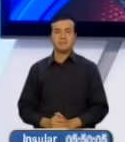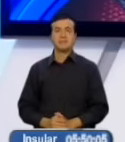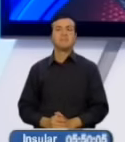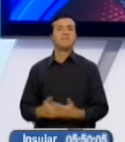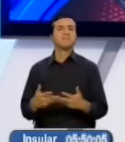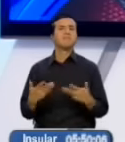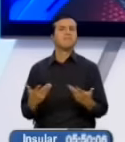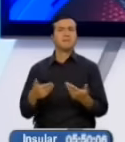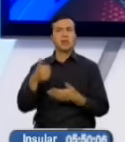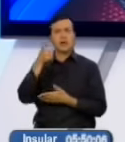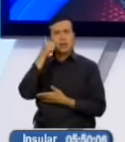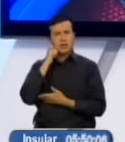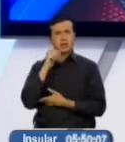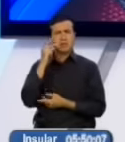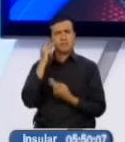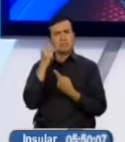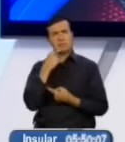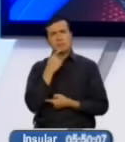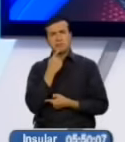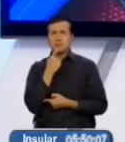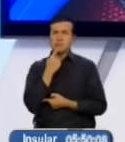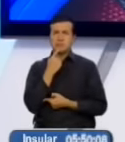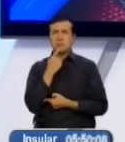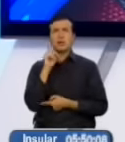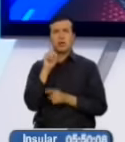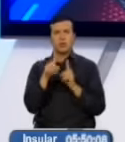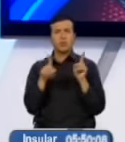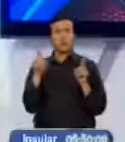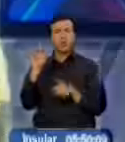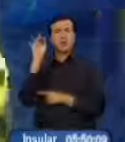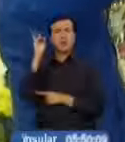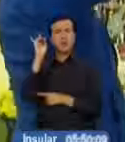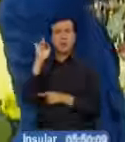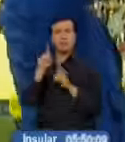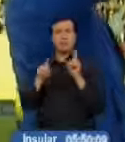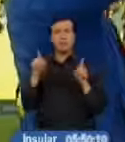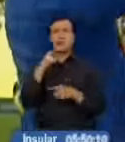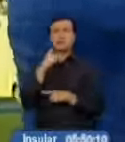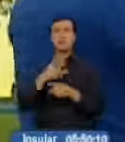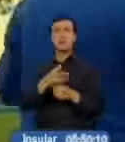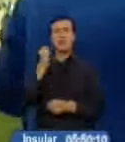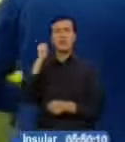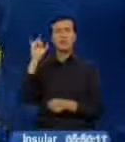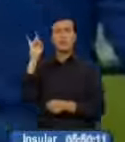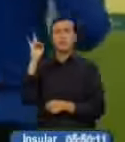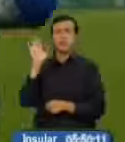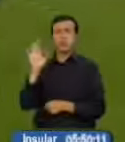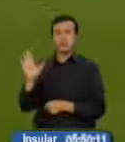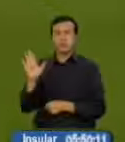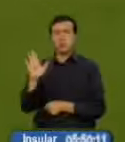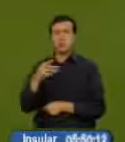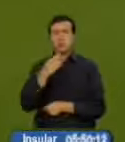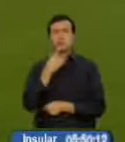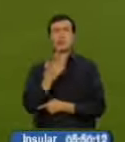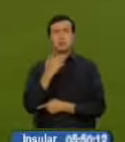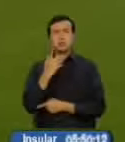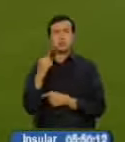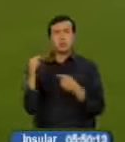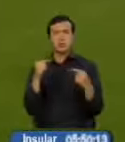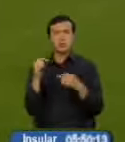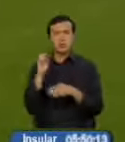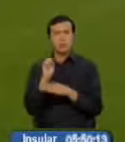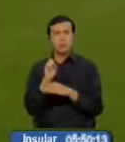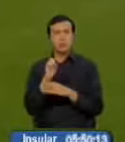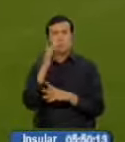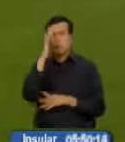ayer circularon algunos rumores en un sector de la prensa boliviana, en el sentido de que la Federación Boliviana impugnaría el partido ante Ecuador